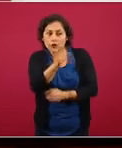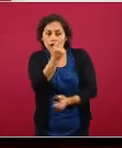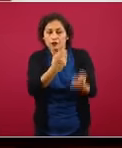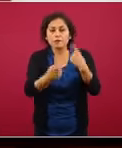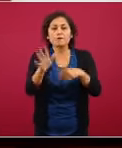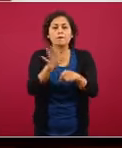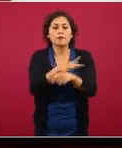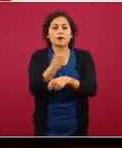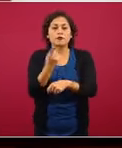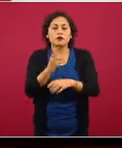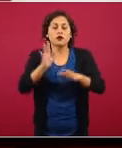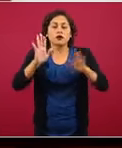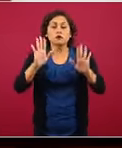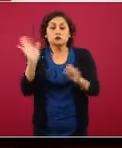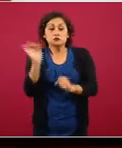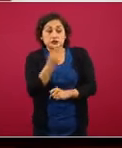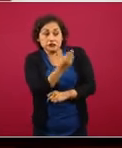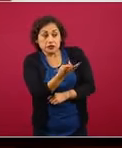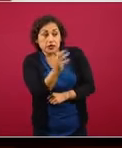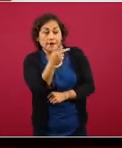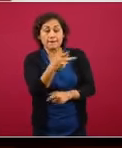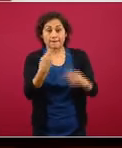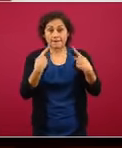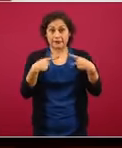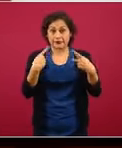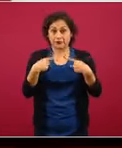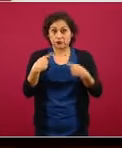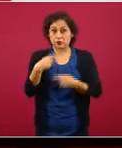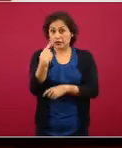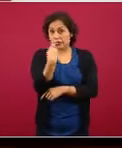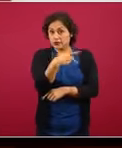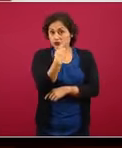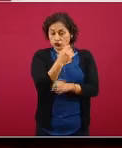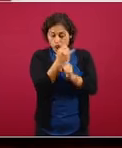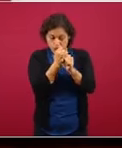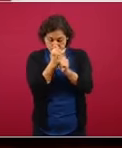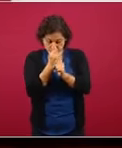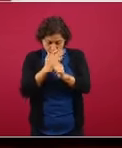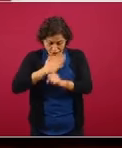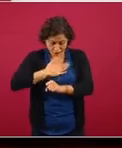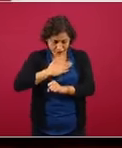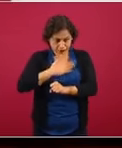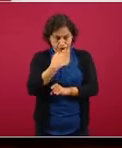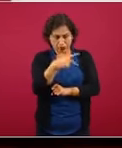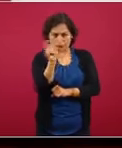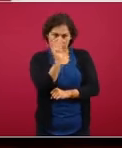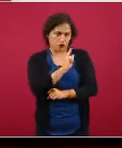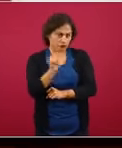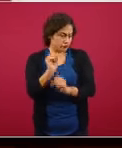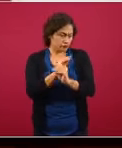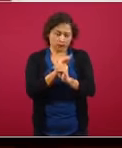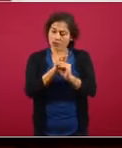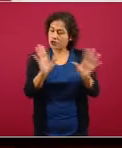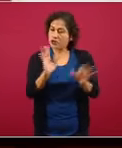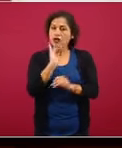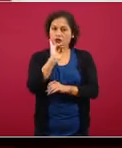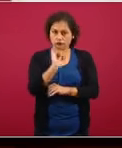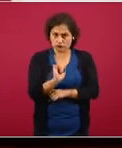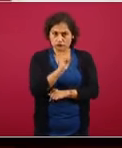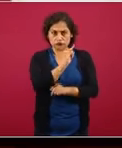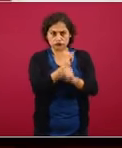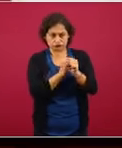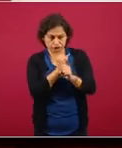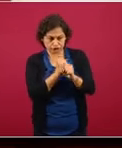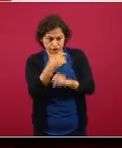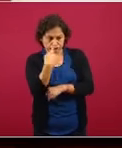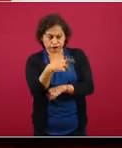Porque seguramente esas personas en su análisis personal, pero profesional, con lo profesional que son las